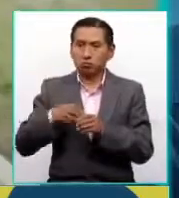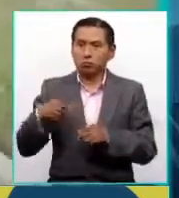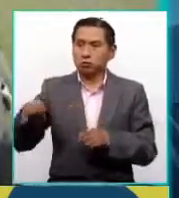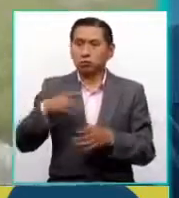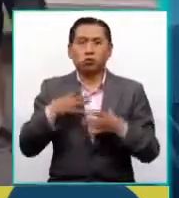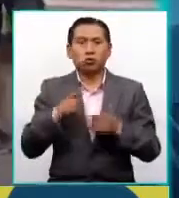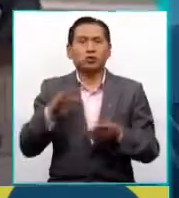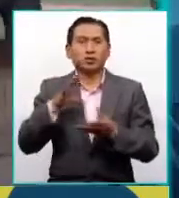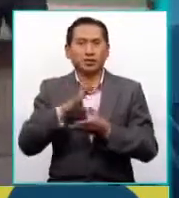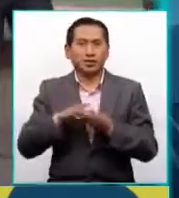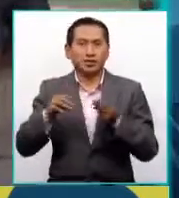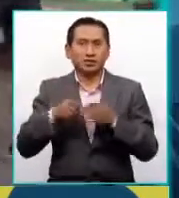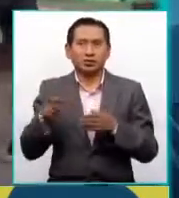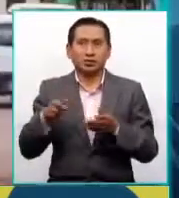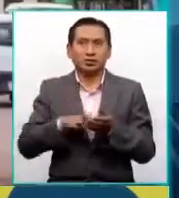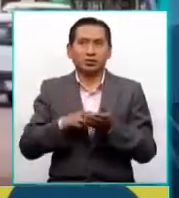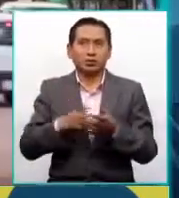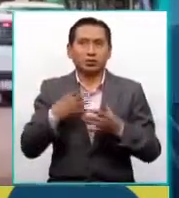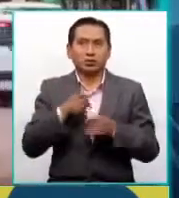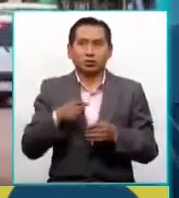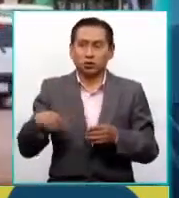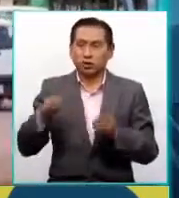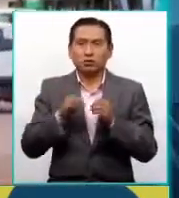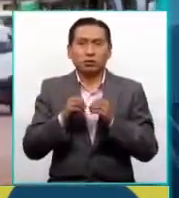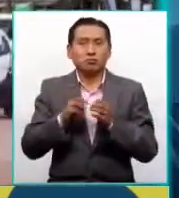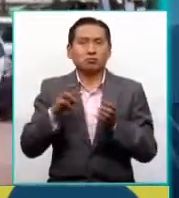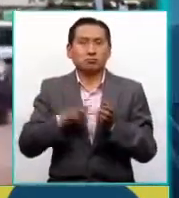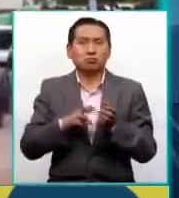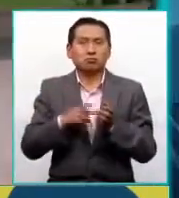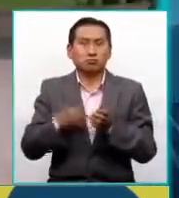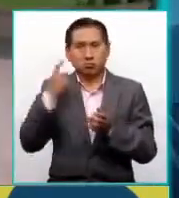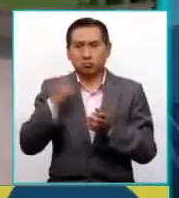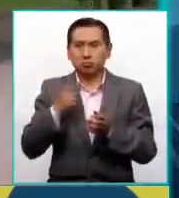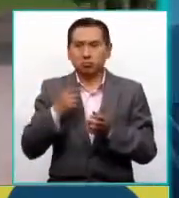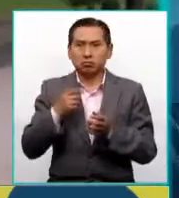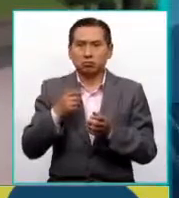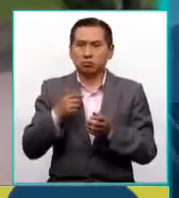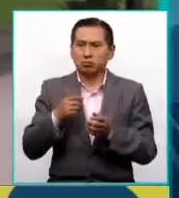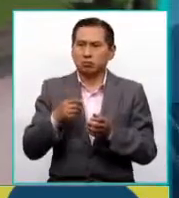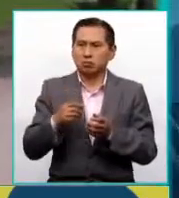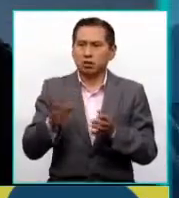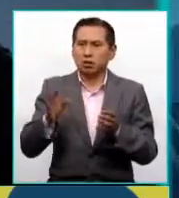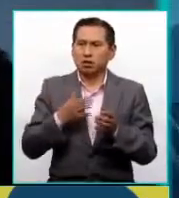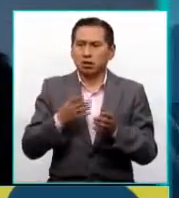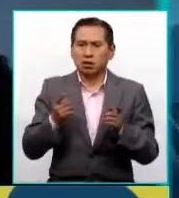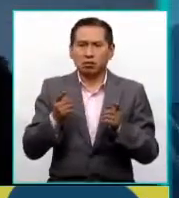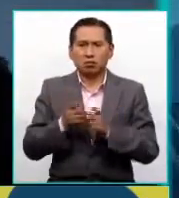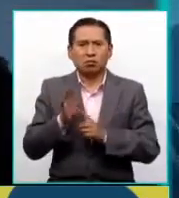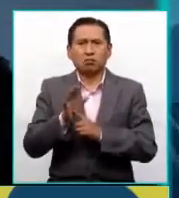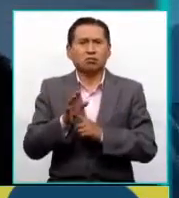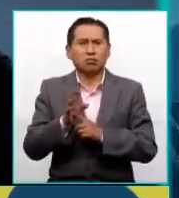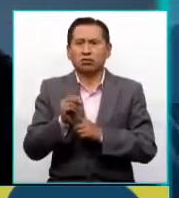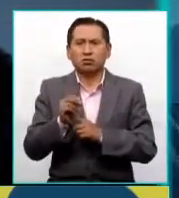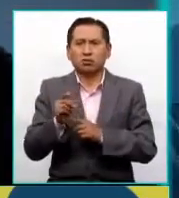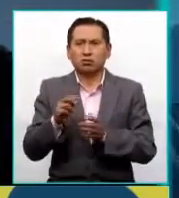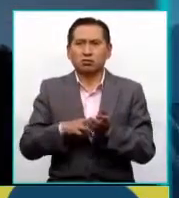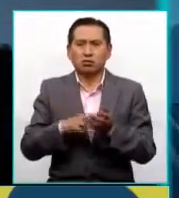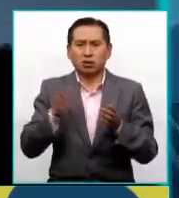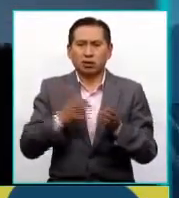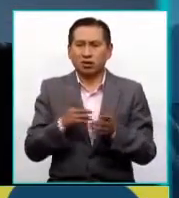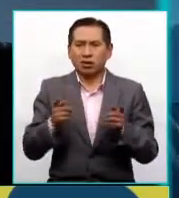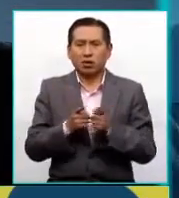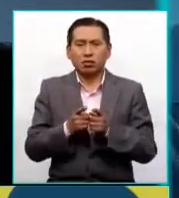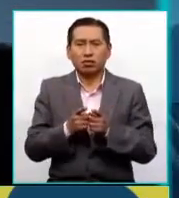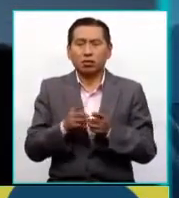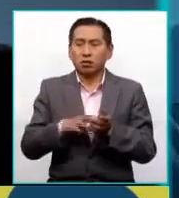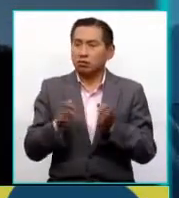ellos la historia, ¿no? Como tú dices, no es algo como muy común de hacer solo canciones, presentar, siguiente canción, bla, bla, bla,